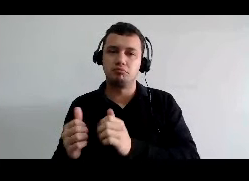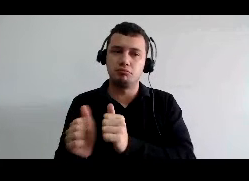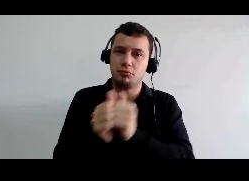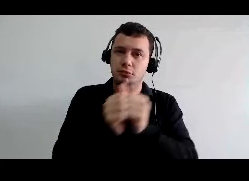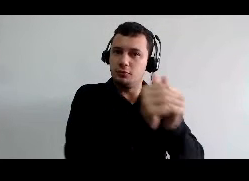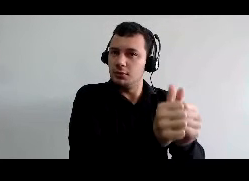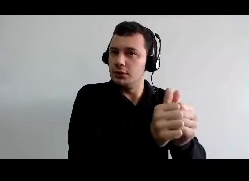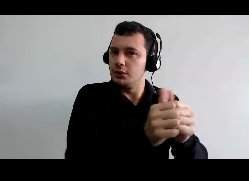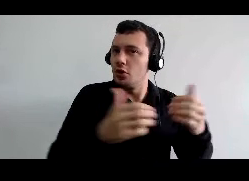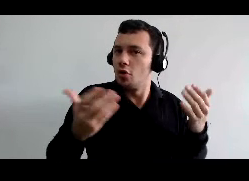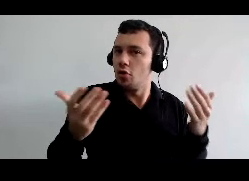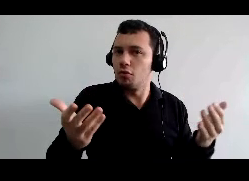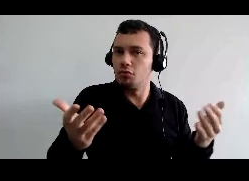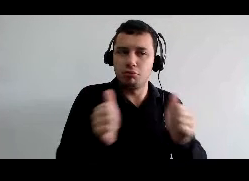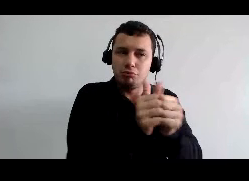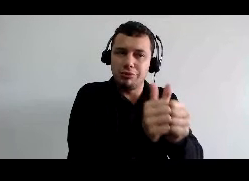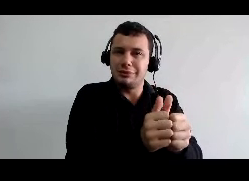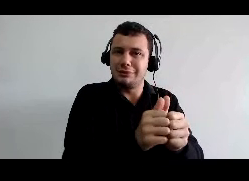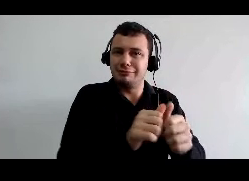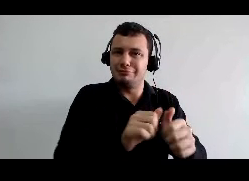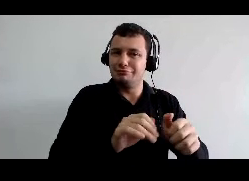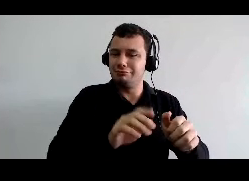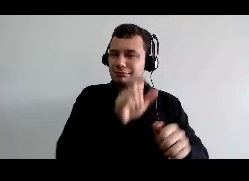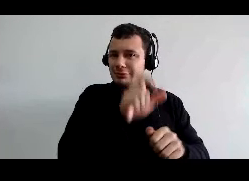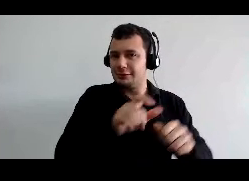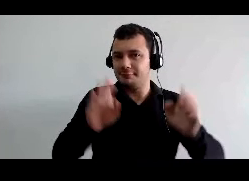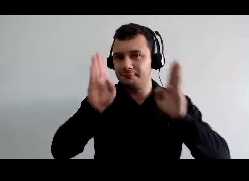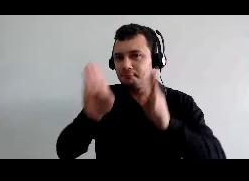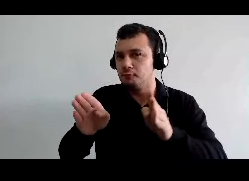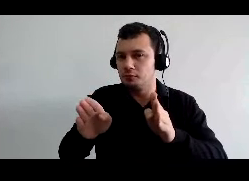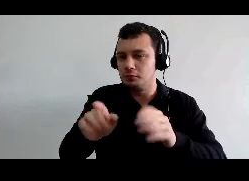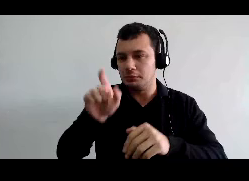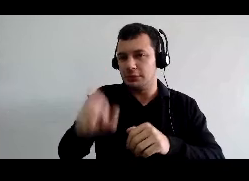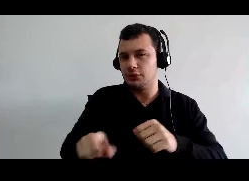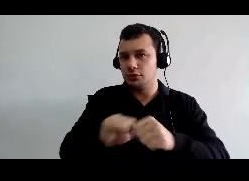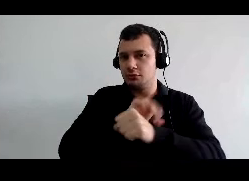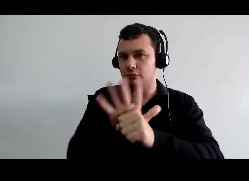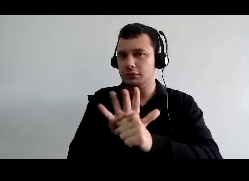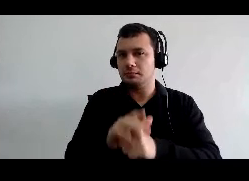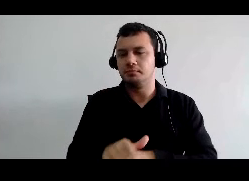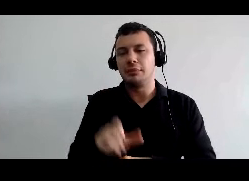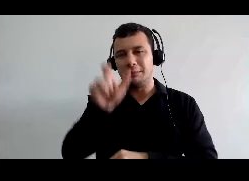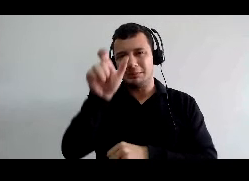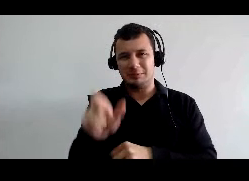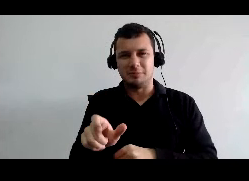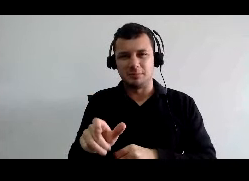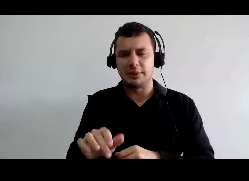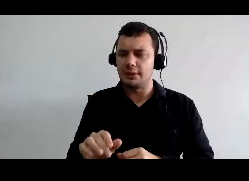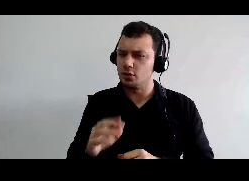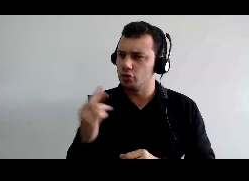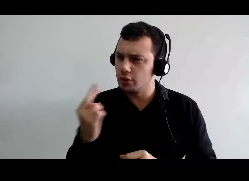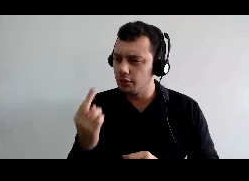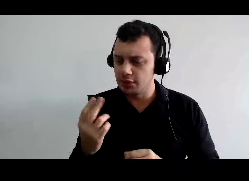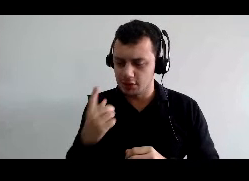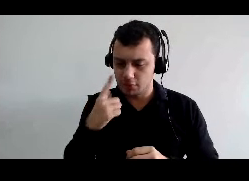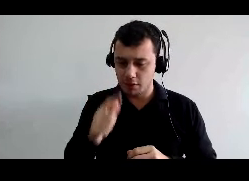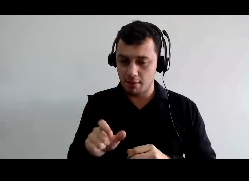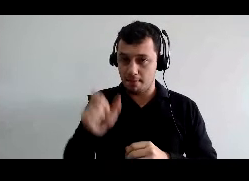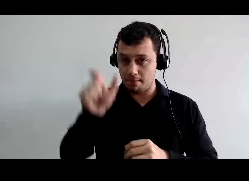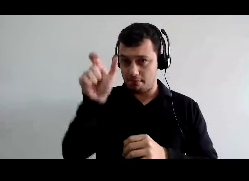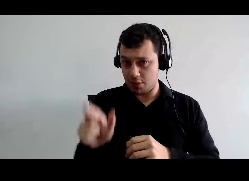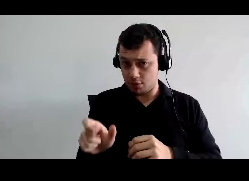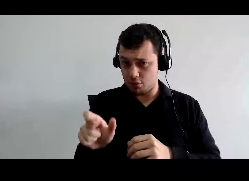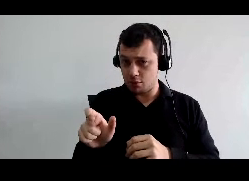El personal de transporte ambulatorio. El personal que lleva